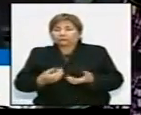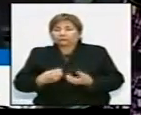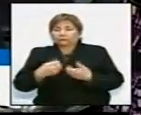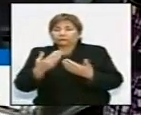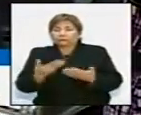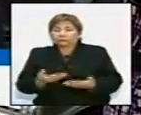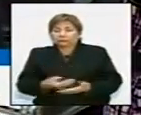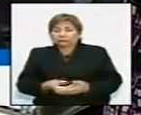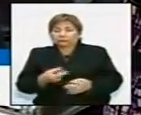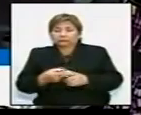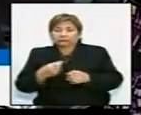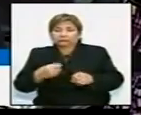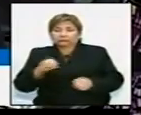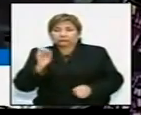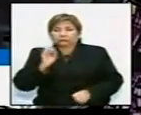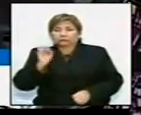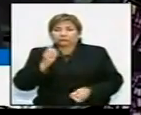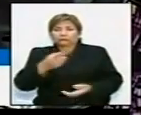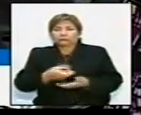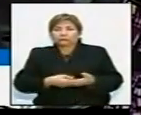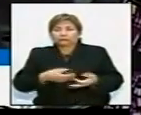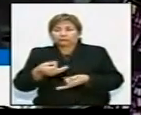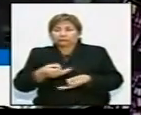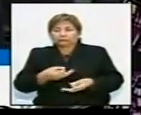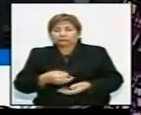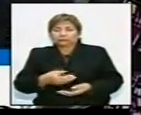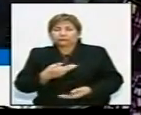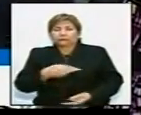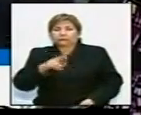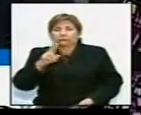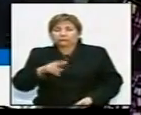entregado desde enero el presupuesto a los gobiernos regionales.